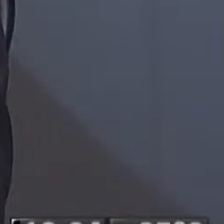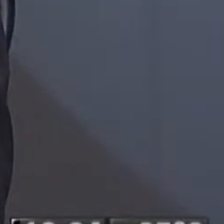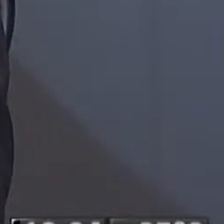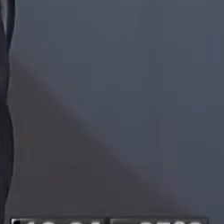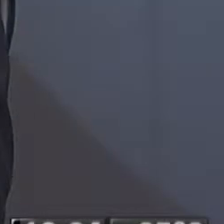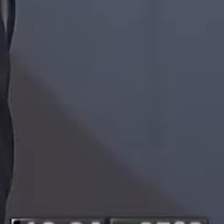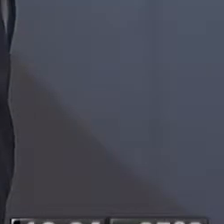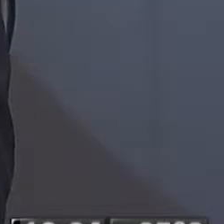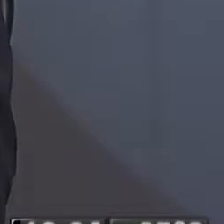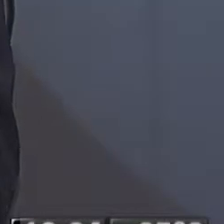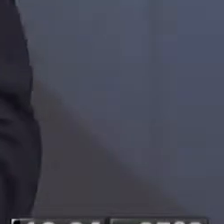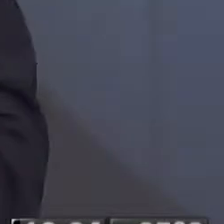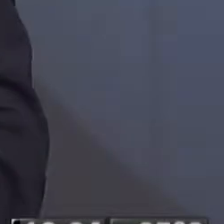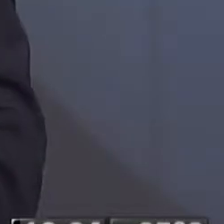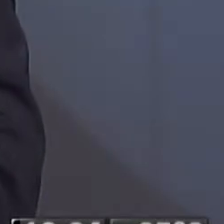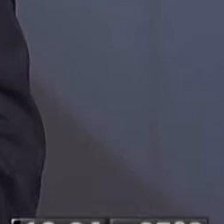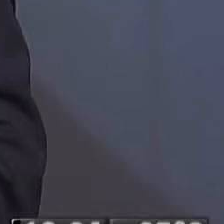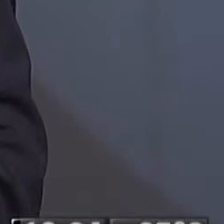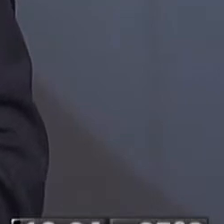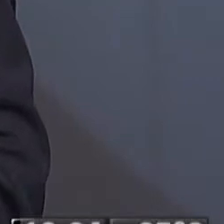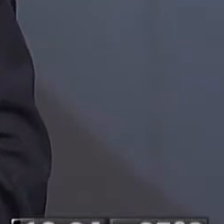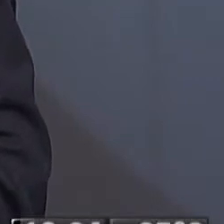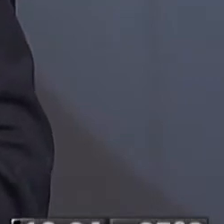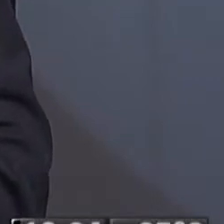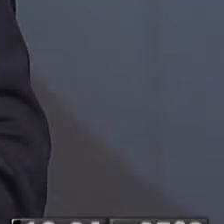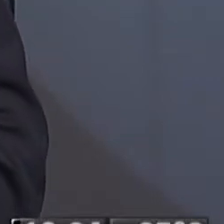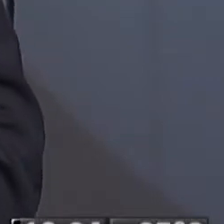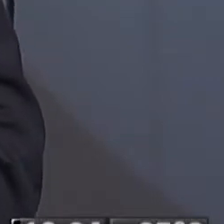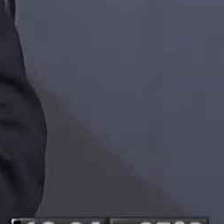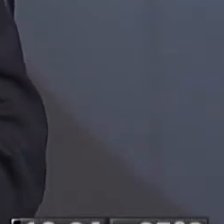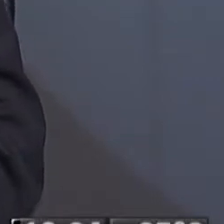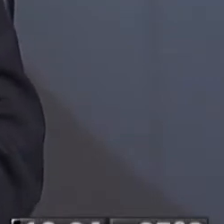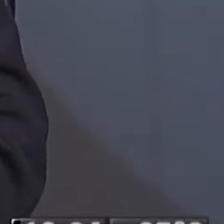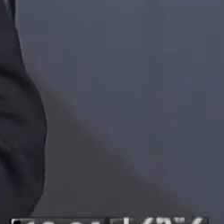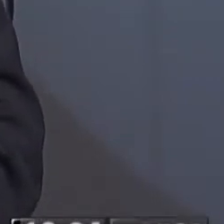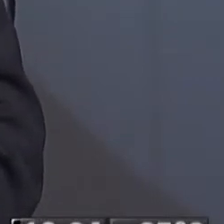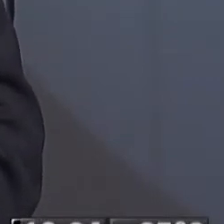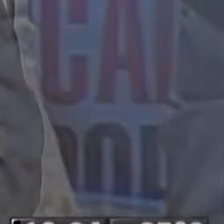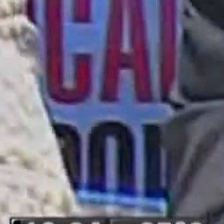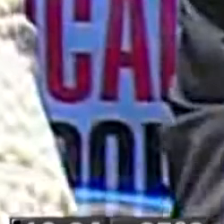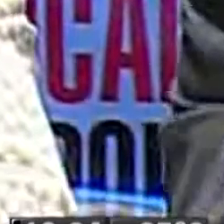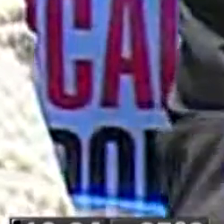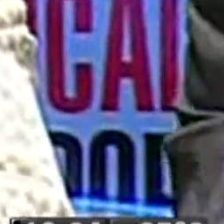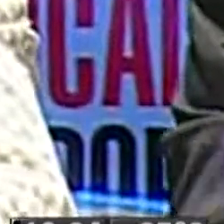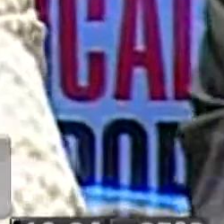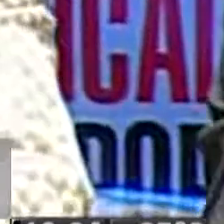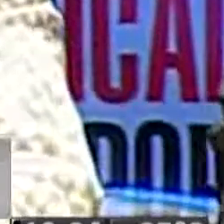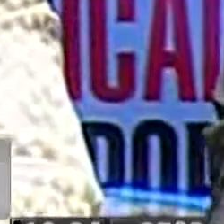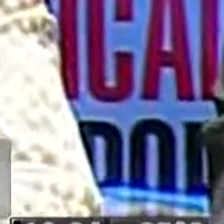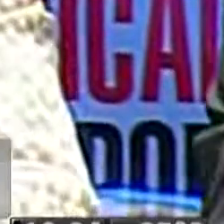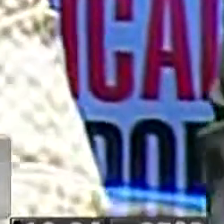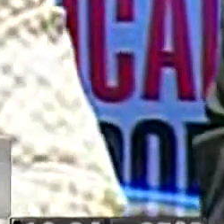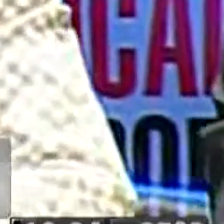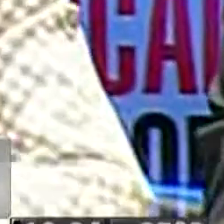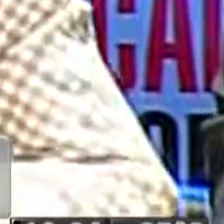Volvemos rápidamente a Parque Norte, donde se encuentra la presidenta de la Nación, Gastón Zulay, en el aire. Fernández de Kirchner.